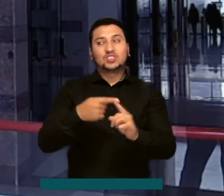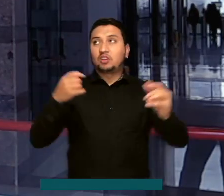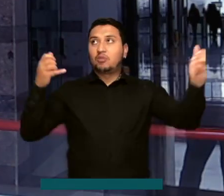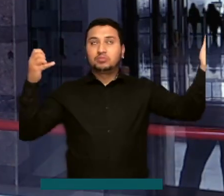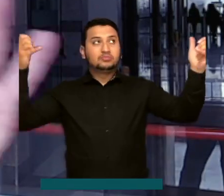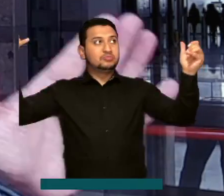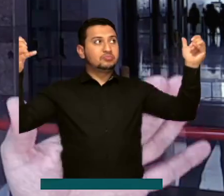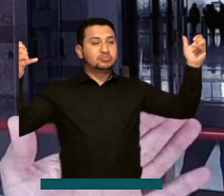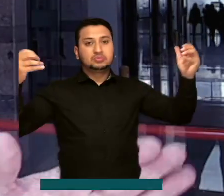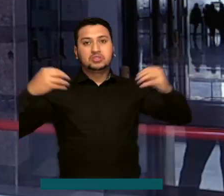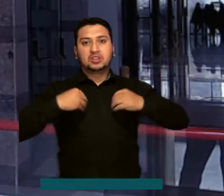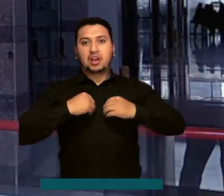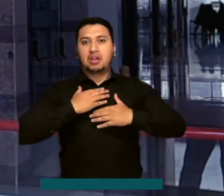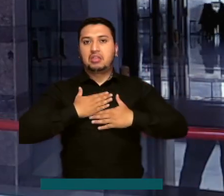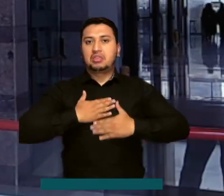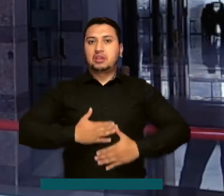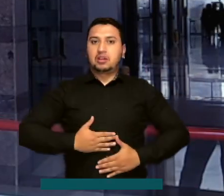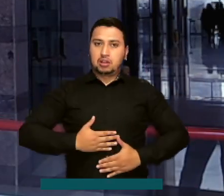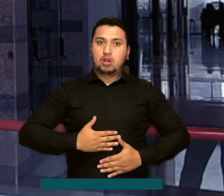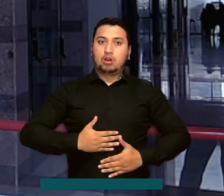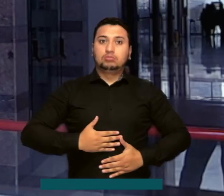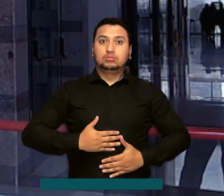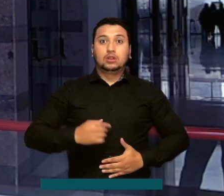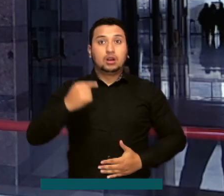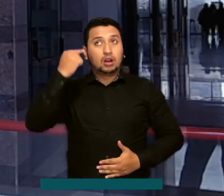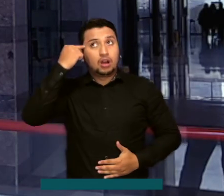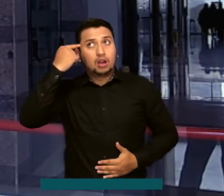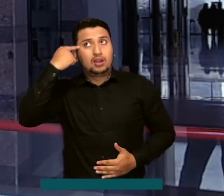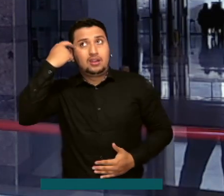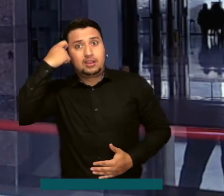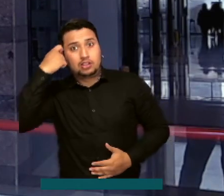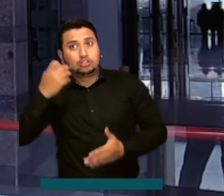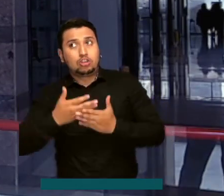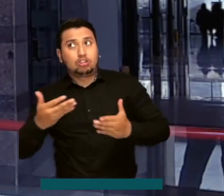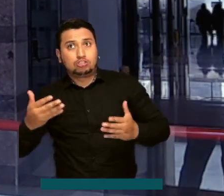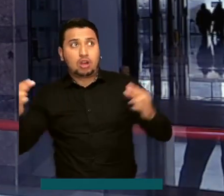tranquilidad, esté donde esté, sin exponerse a riesgos en materia de privacidad.